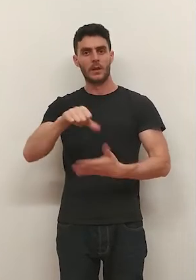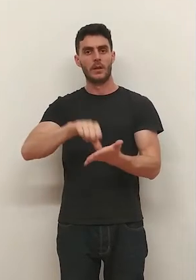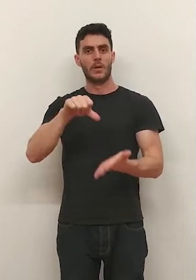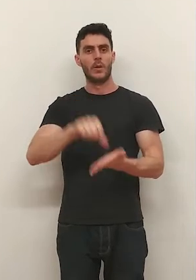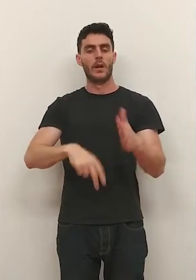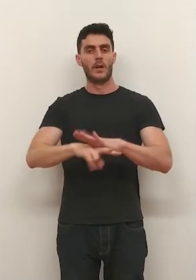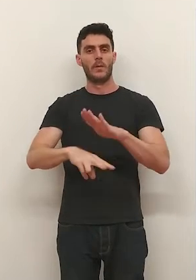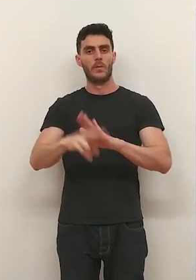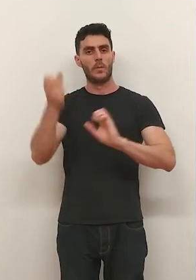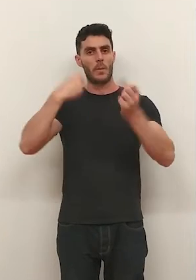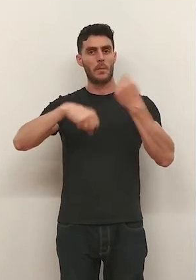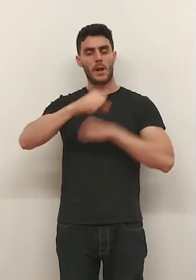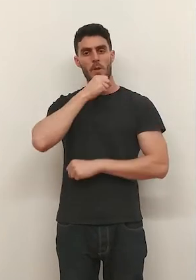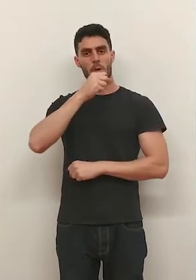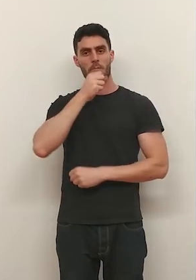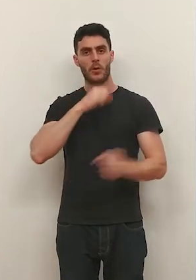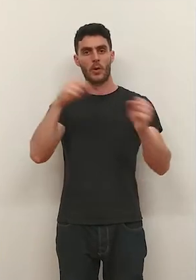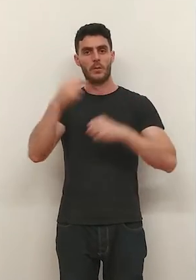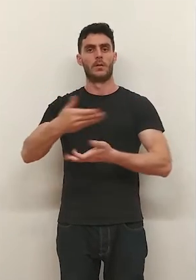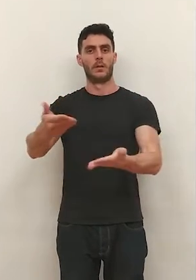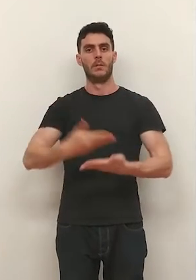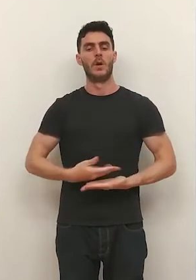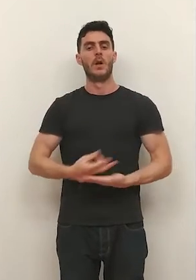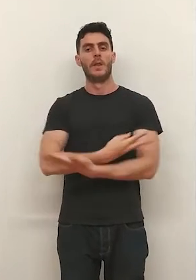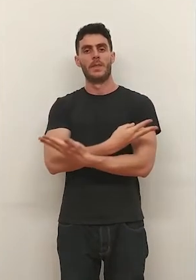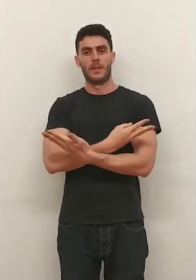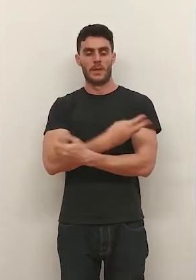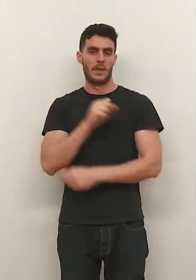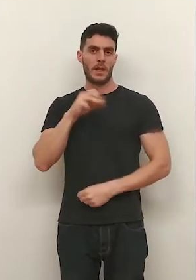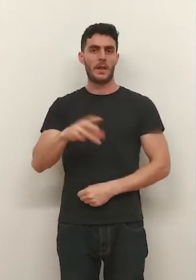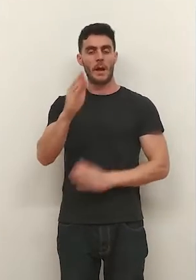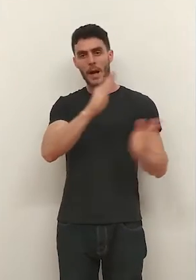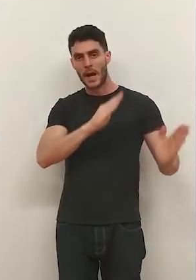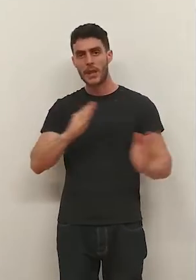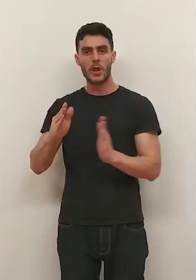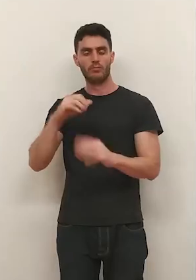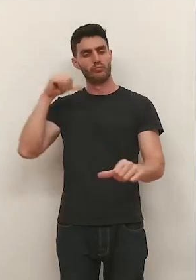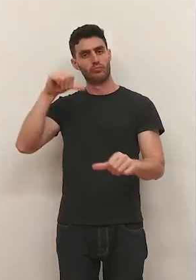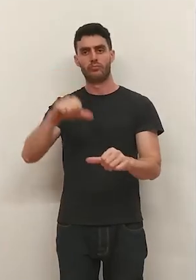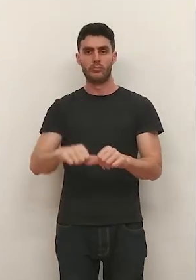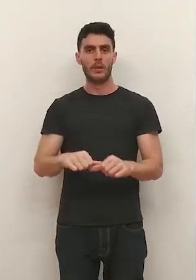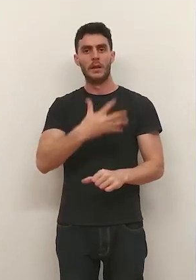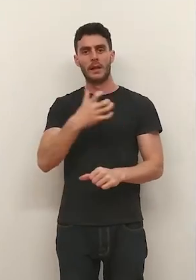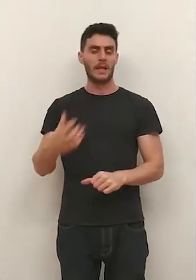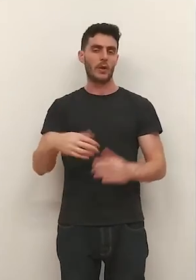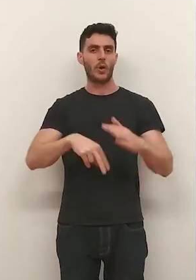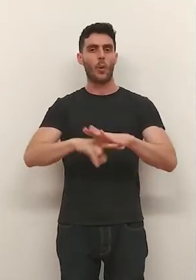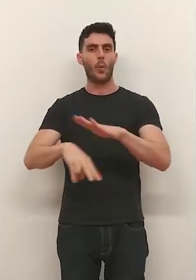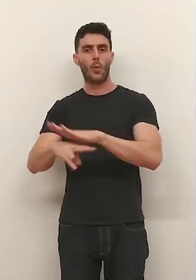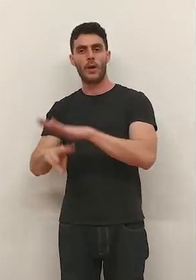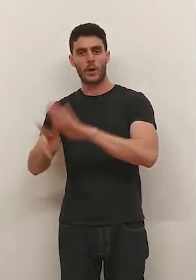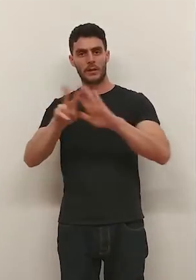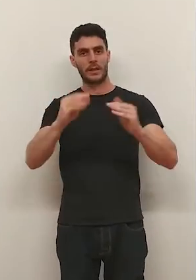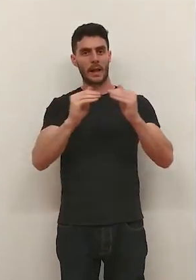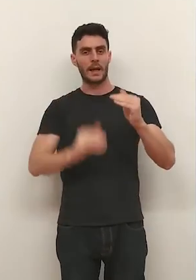de fútbol del Prado Viejo acogerá esta competición que disputa ya su 13ª edición. Más de 2.500 jugadores de 7 categorías